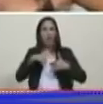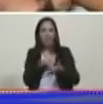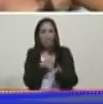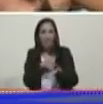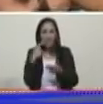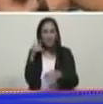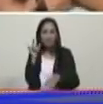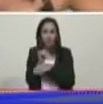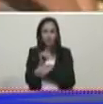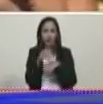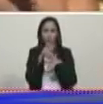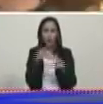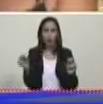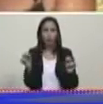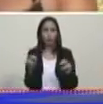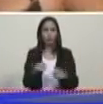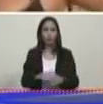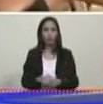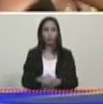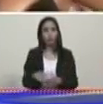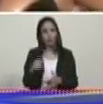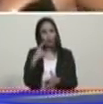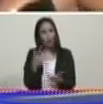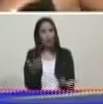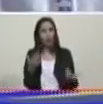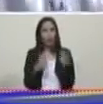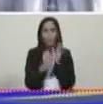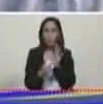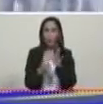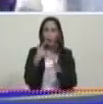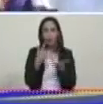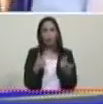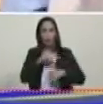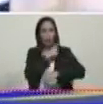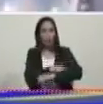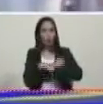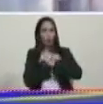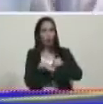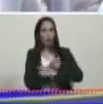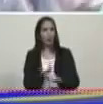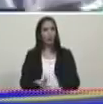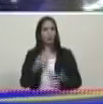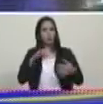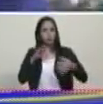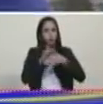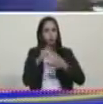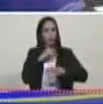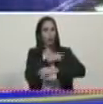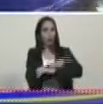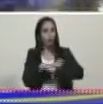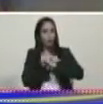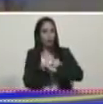traicionar, no. Por el contrario, hemos demostrado una gran fortaleza,